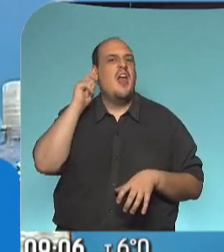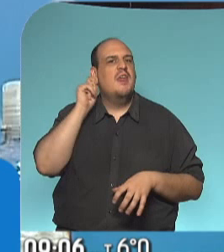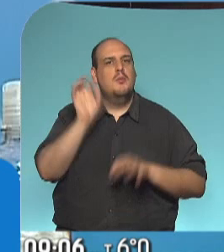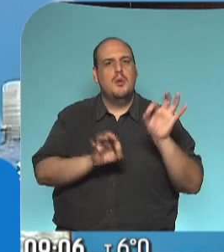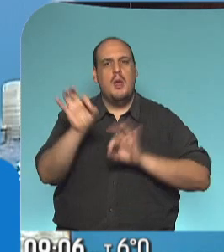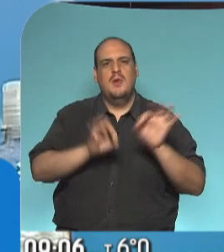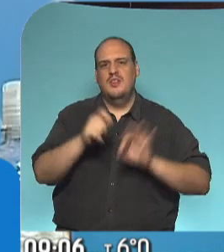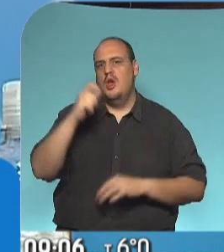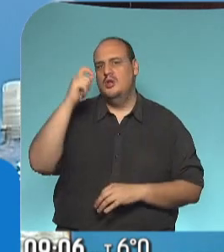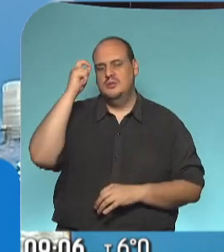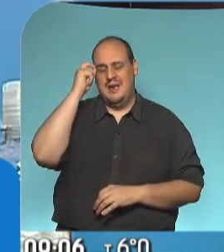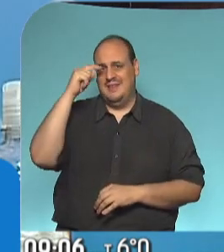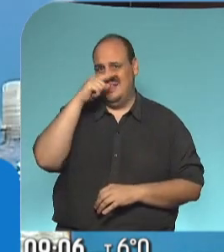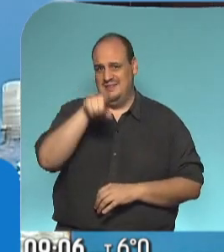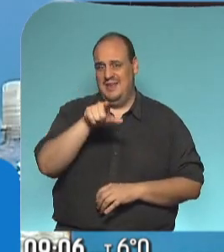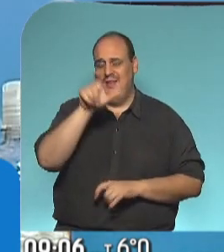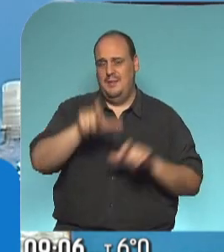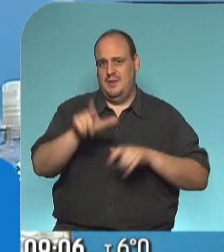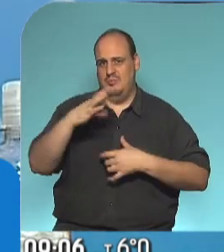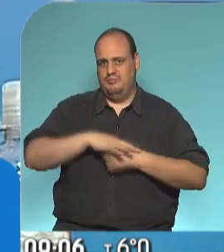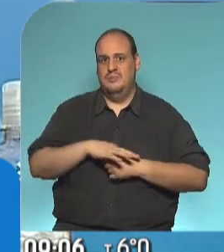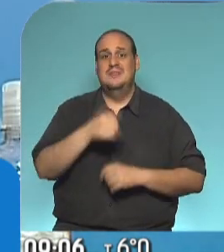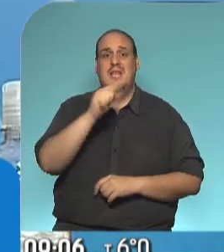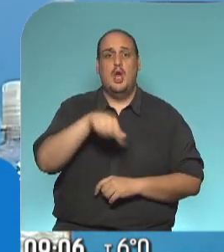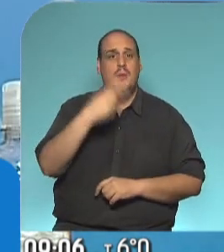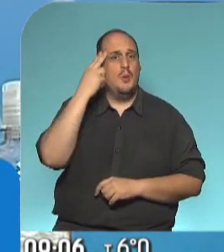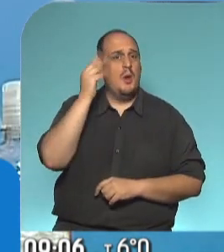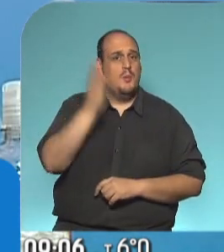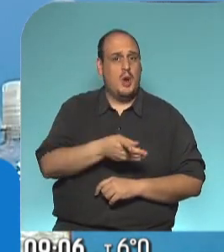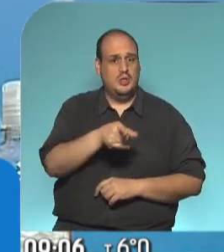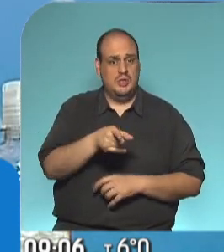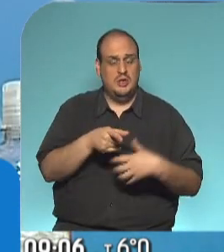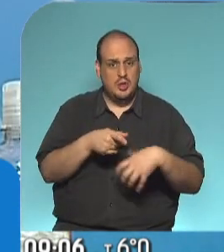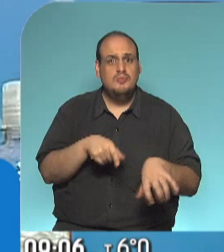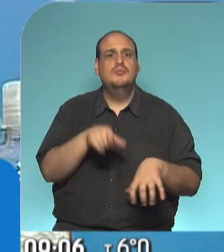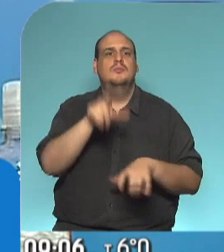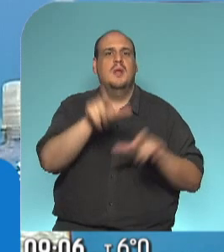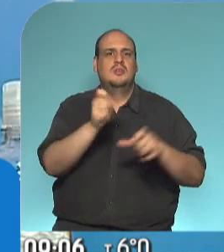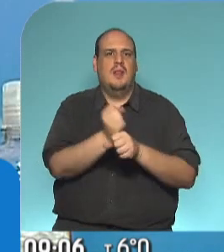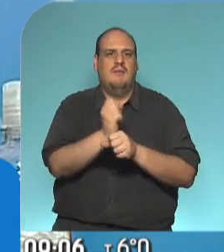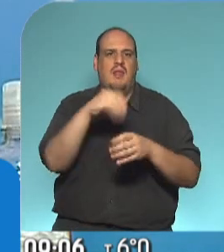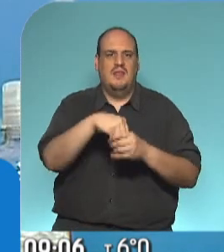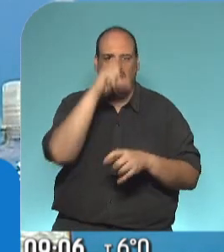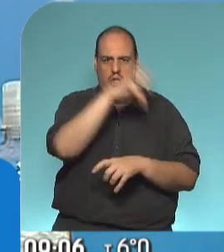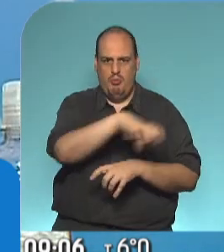edad de los casos confirmados y 6,9% de estos casos son trabajadores de la salud.